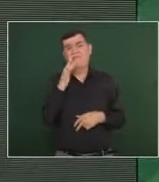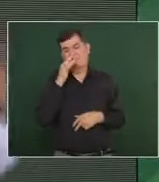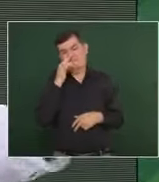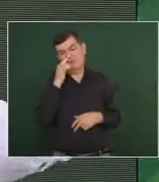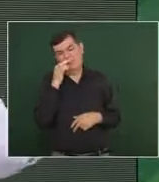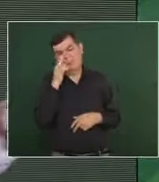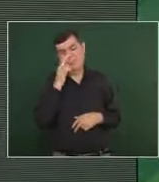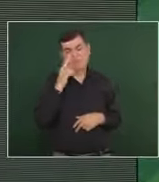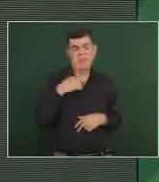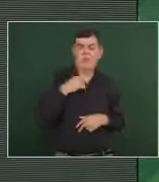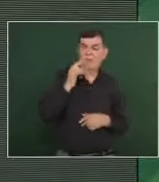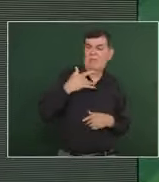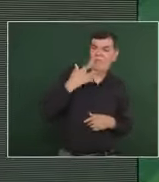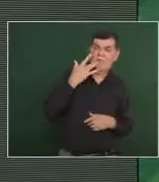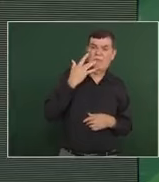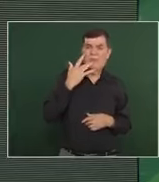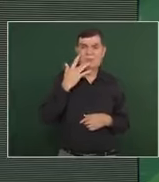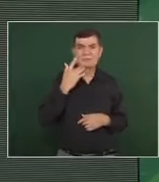¿qué va a saber de eso?